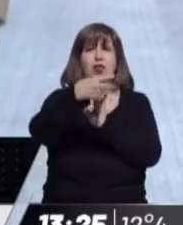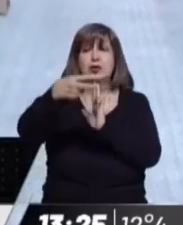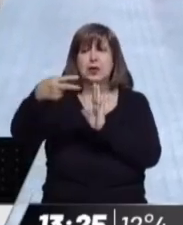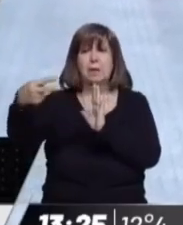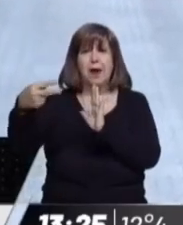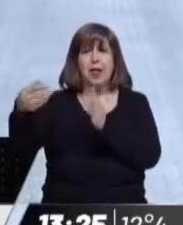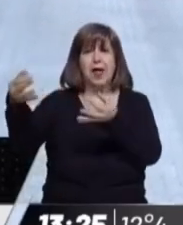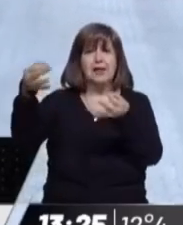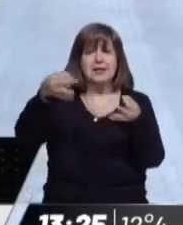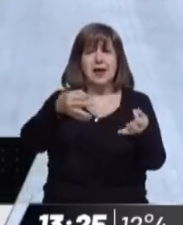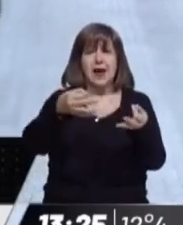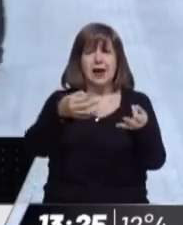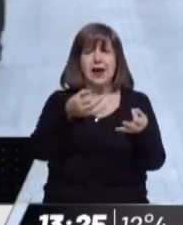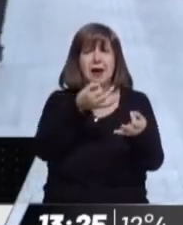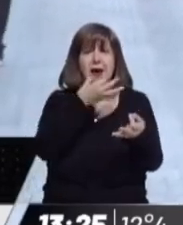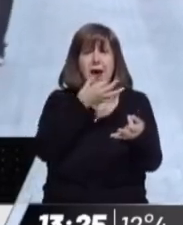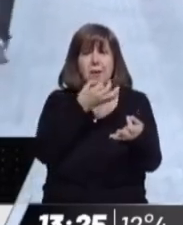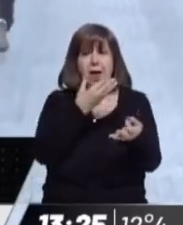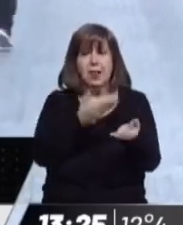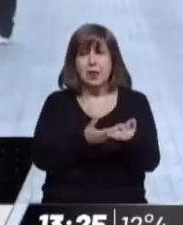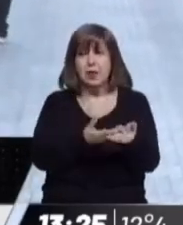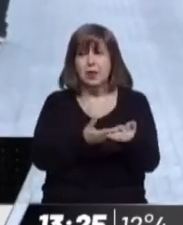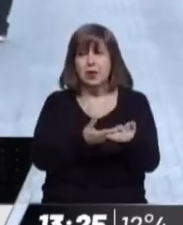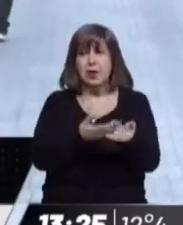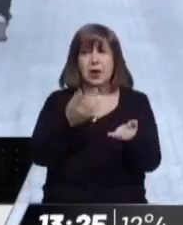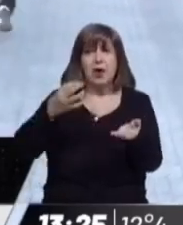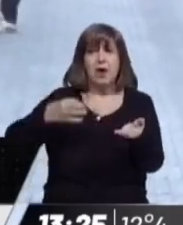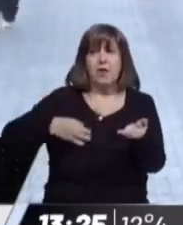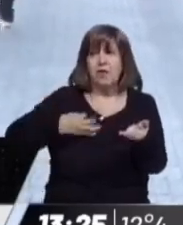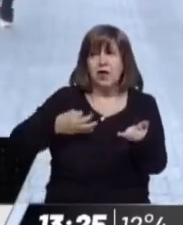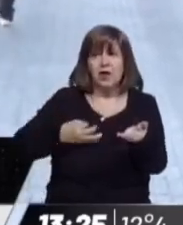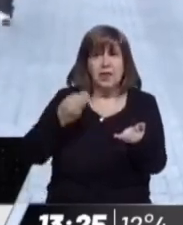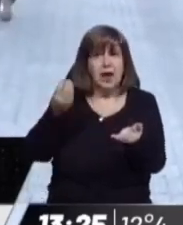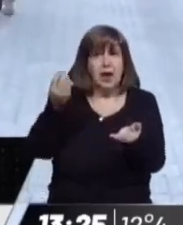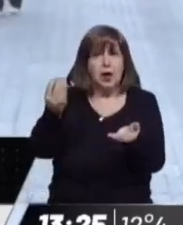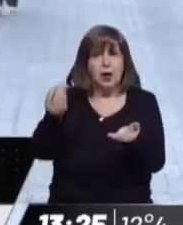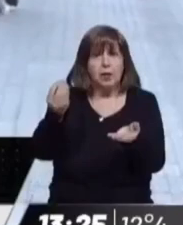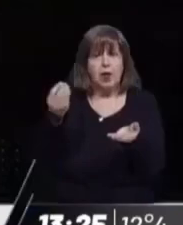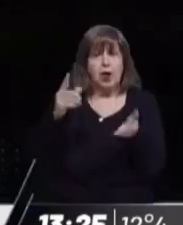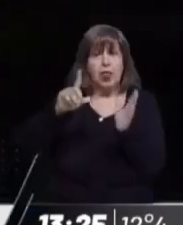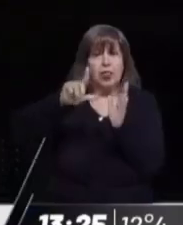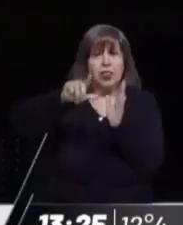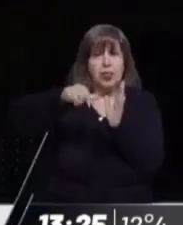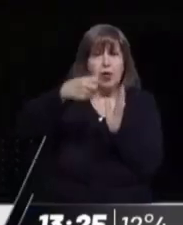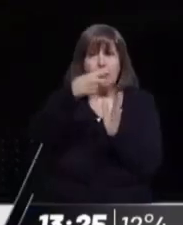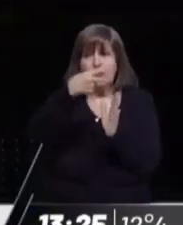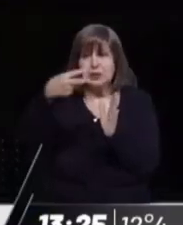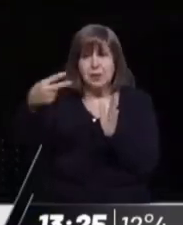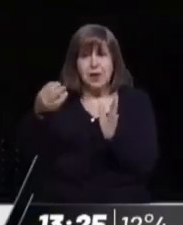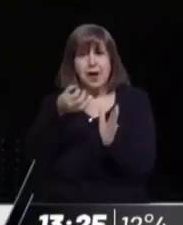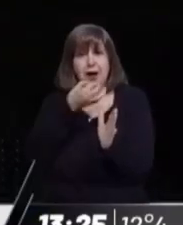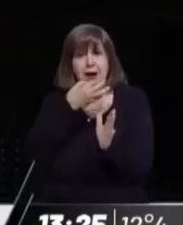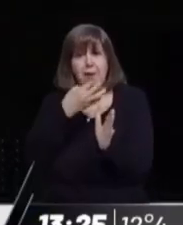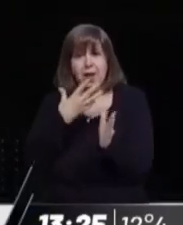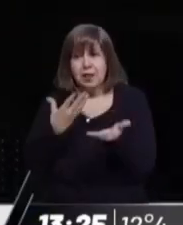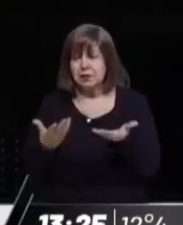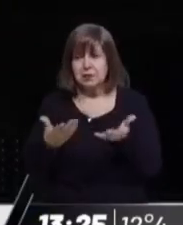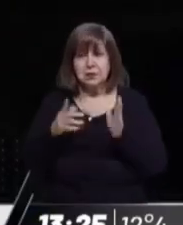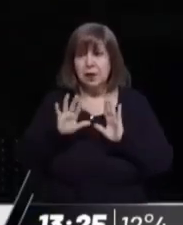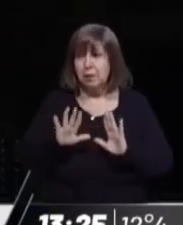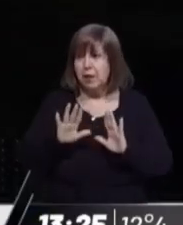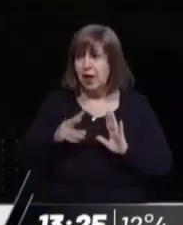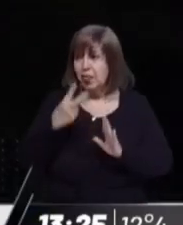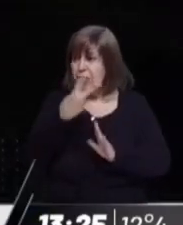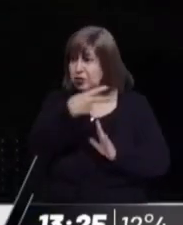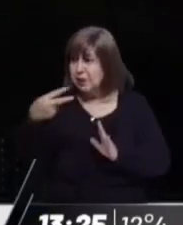Entonces nosotros o sea la vida de ellos depende directamente del medicamento que tengan que tomar y no podemos esperar